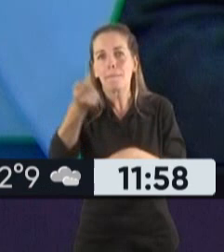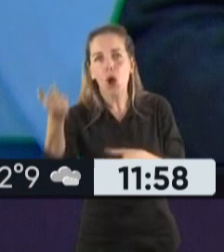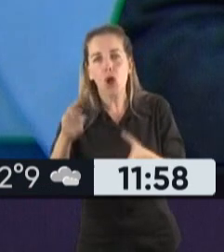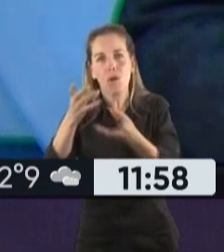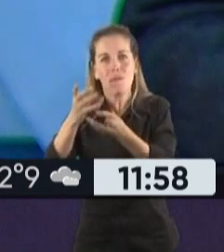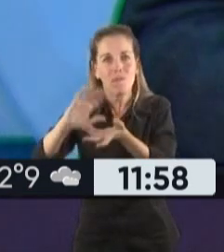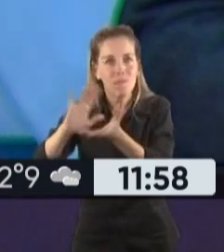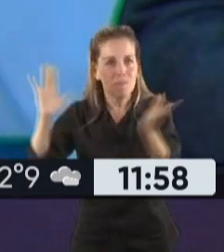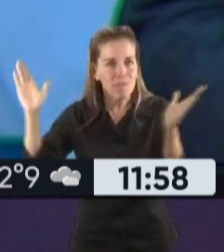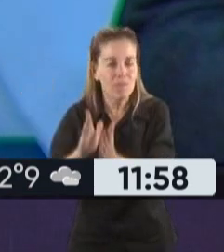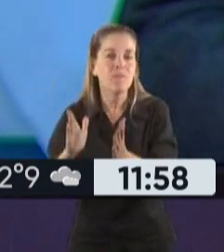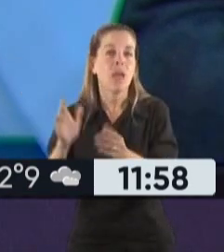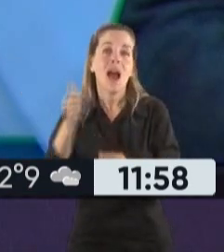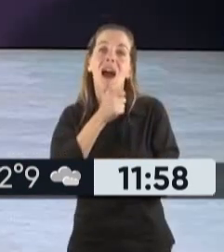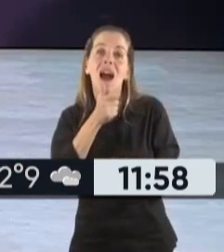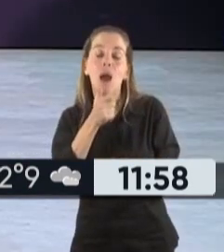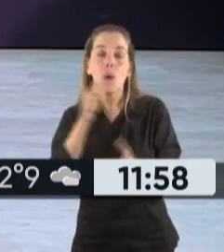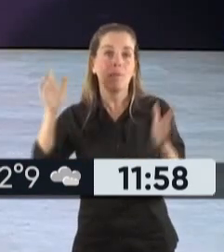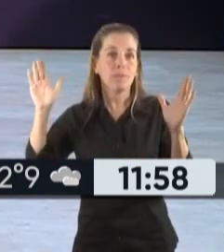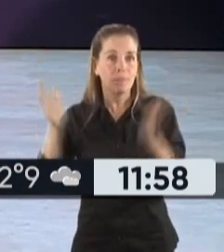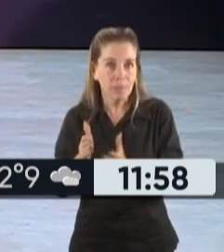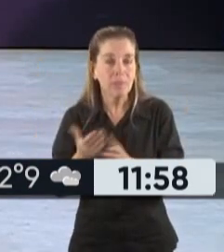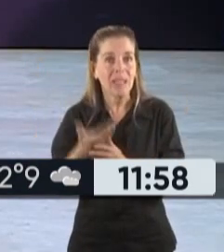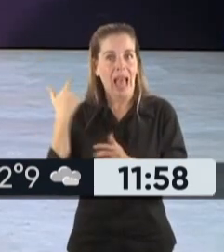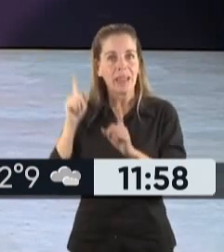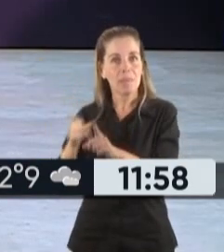que se va salinizando, que antes era agua potable.